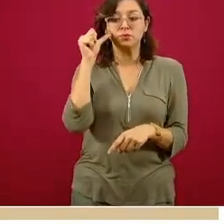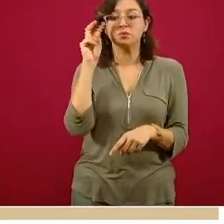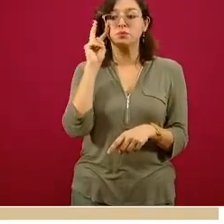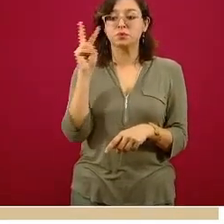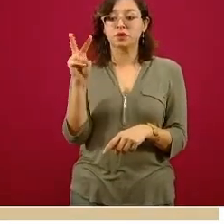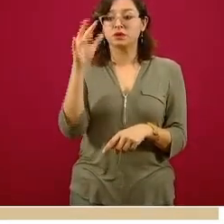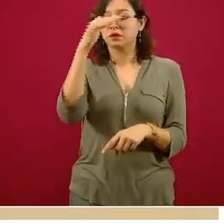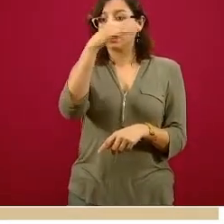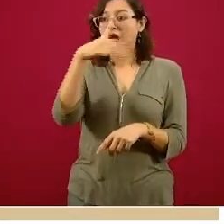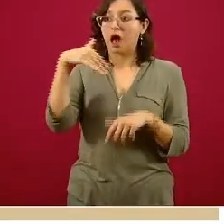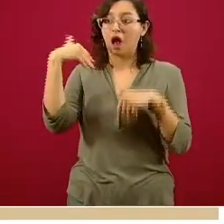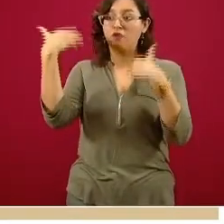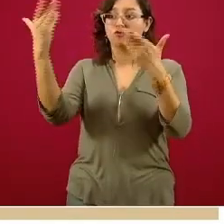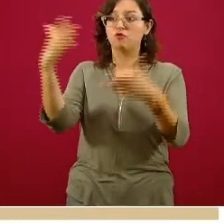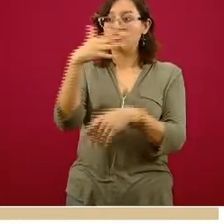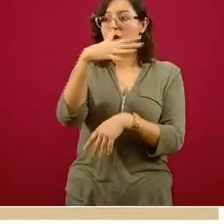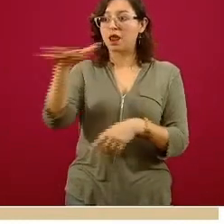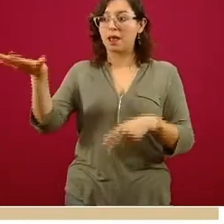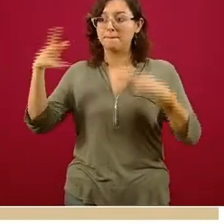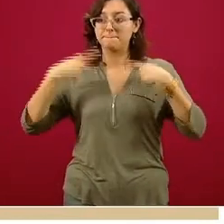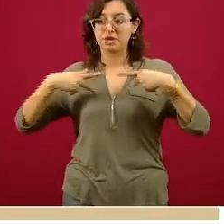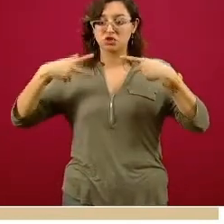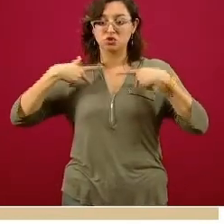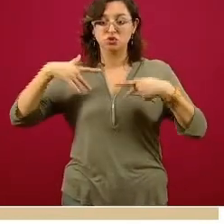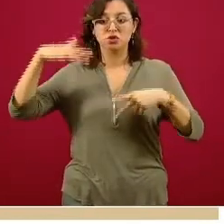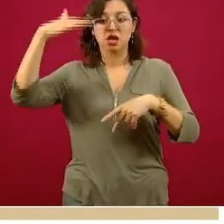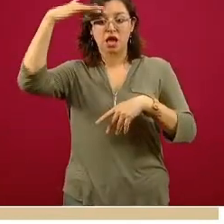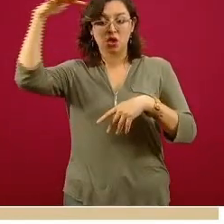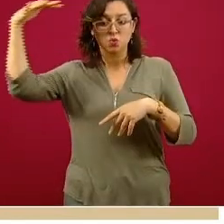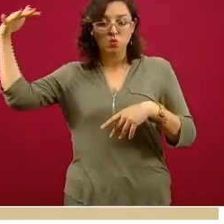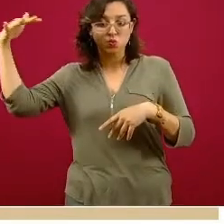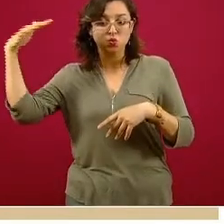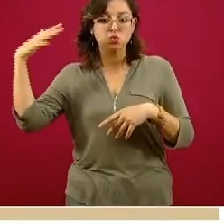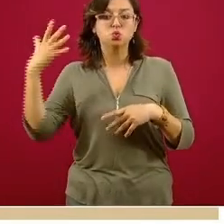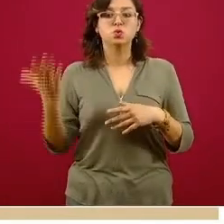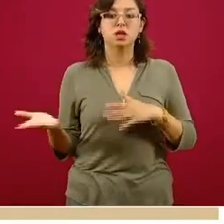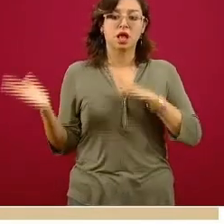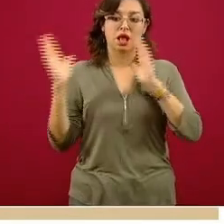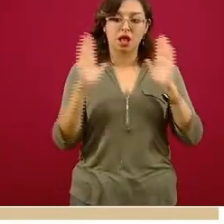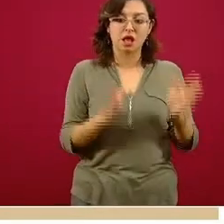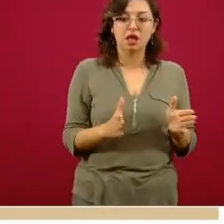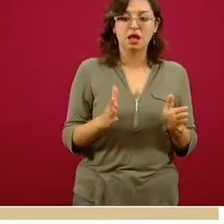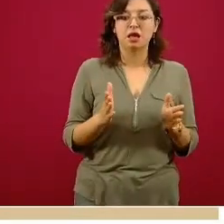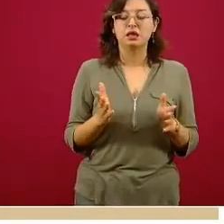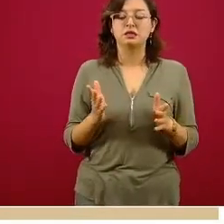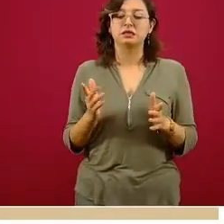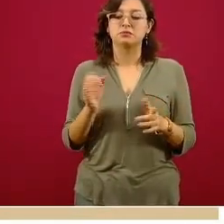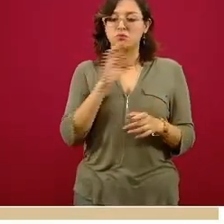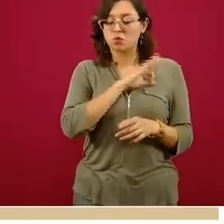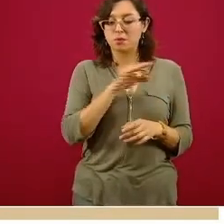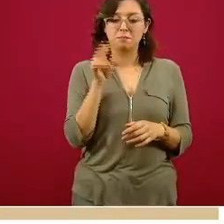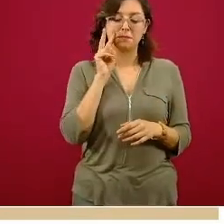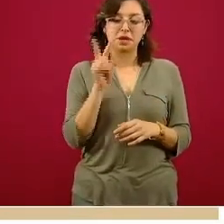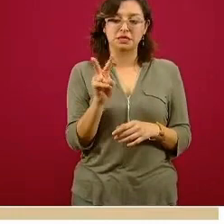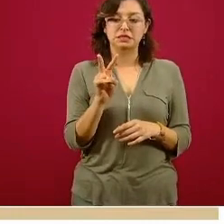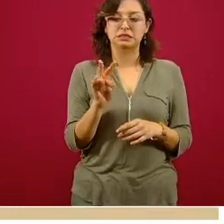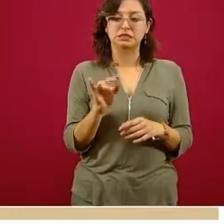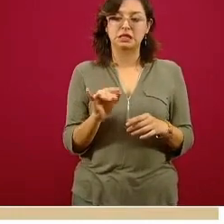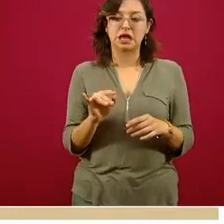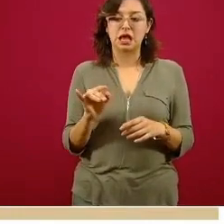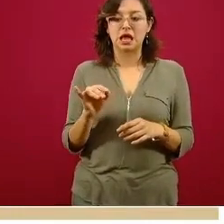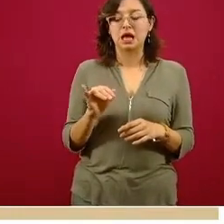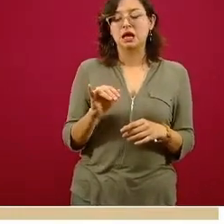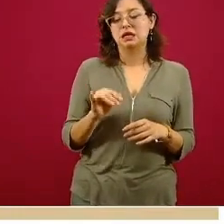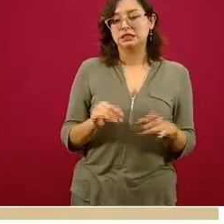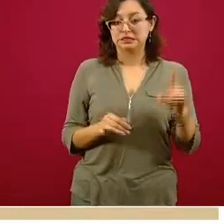población adulta activa, aquí está un poco recorrida a la izquierda, y podemos ver que es prácticamente de